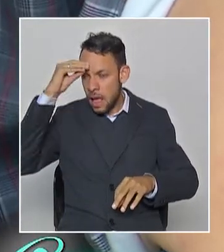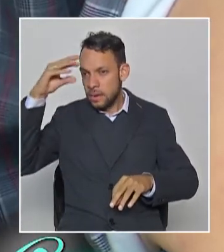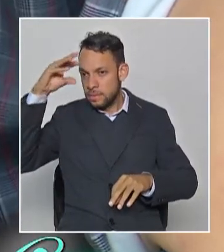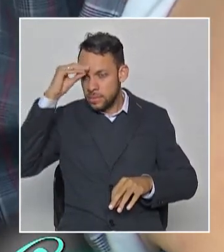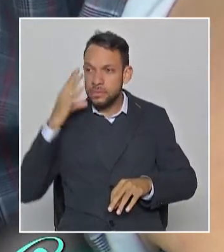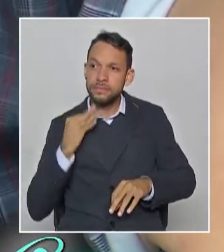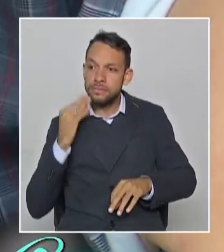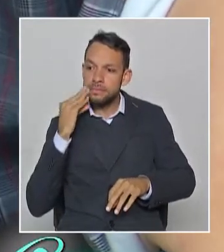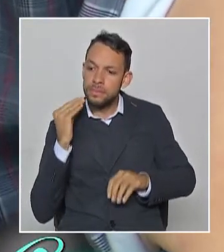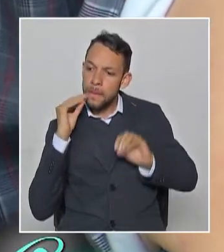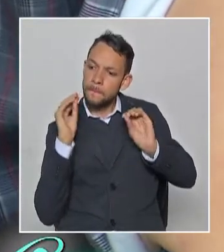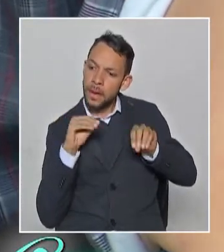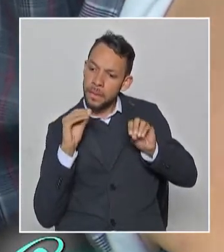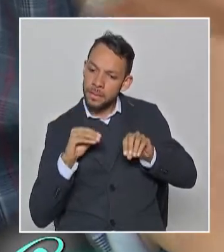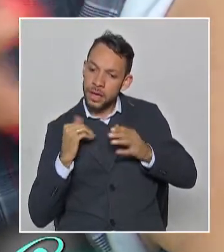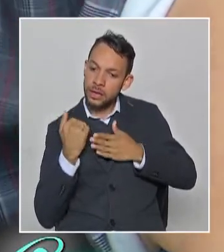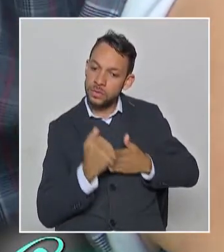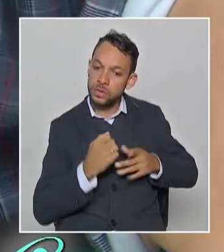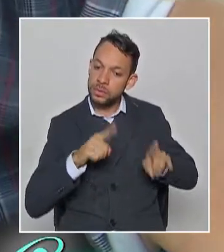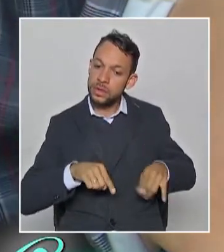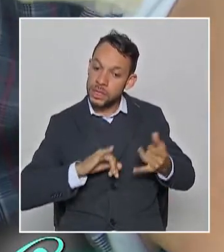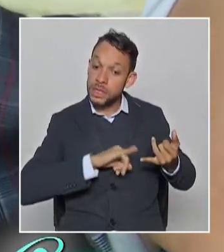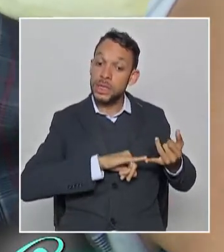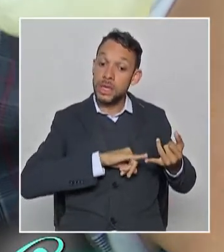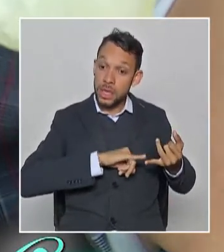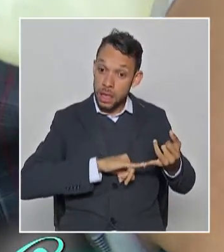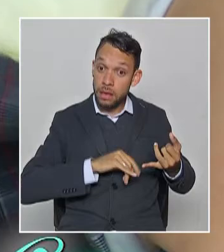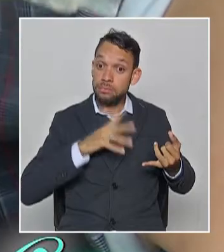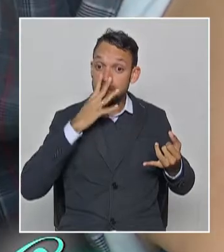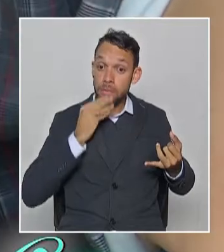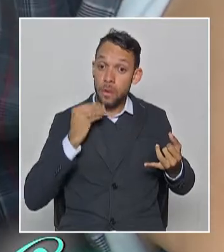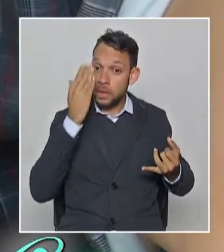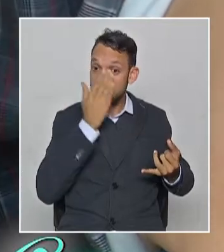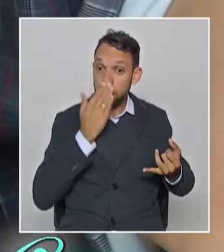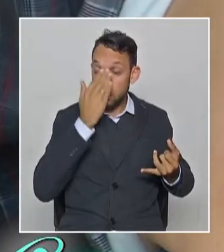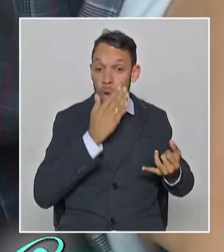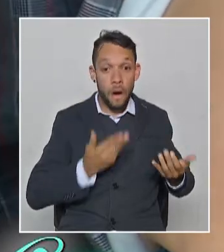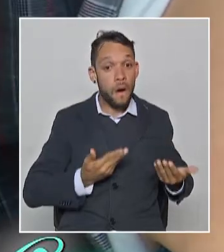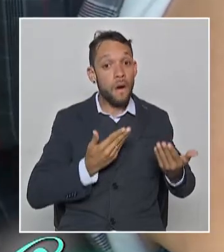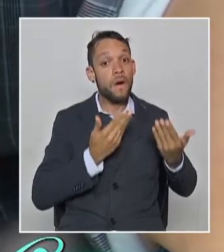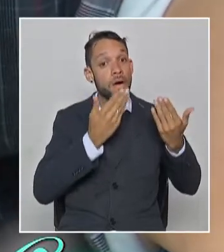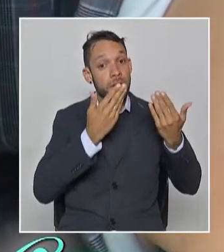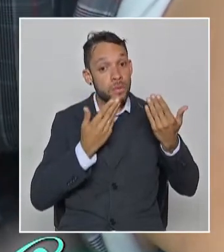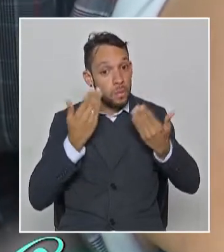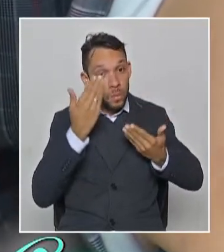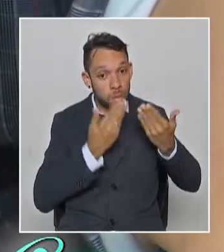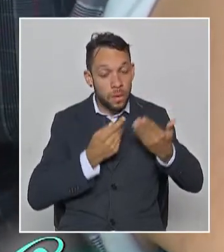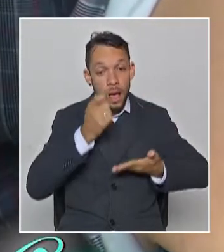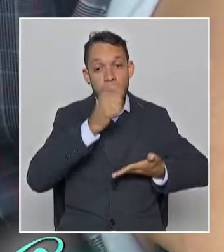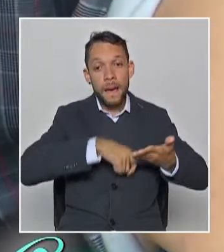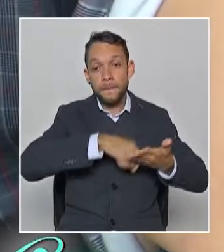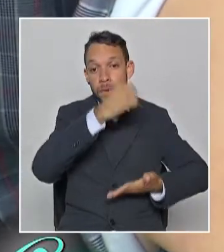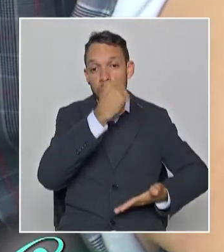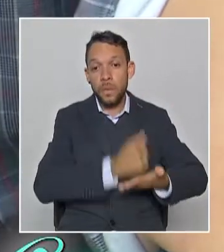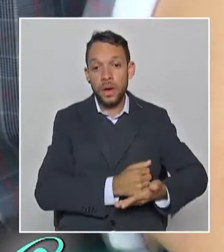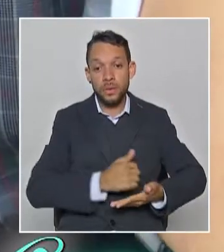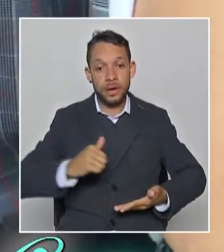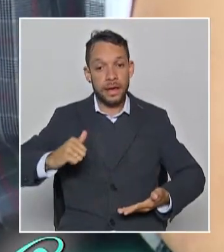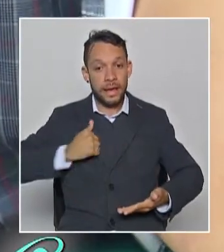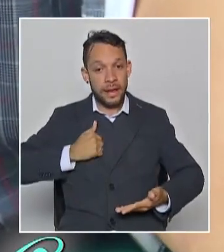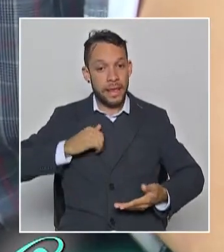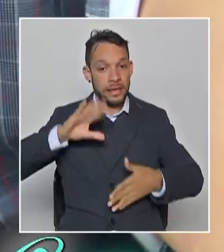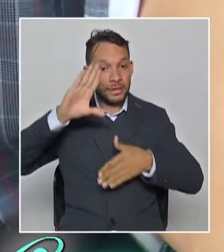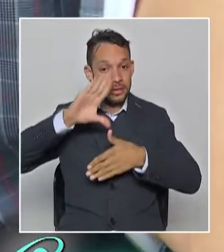una gran ayuda en el SIDA. Sí, y ya está comprobado científicamente y ya está probado en esos países. Bueno, ahí